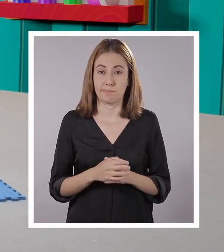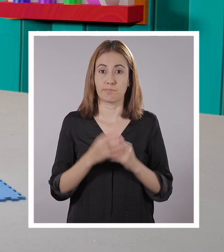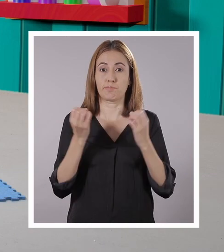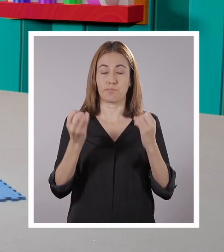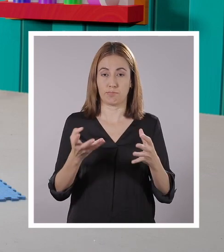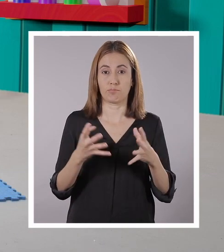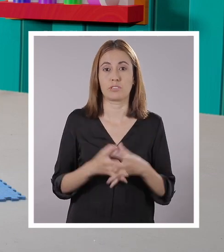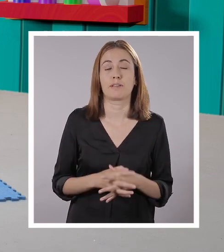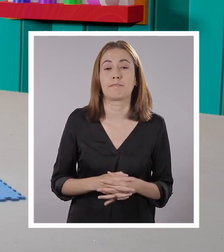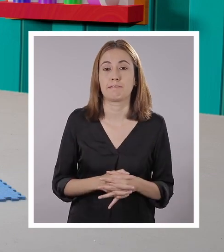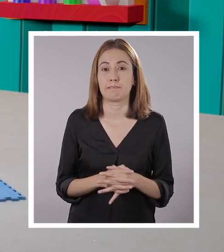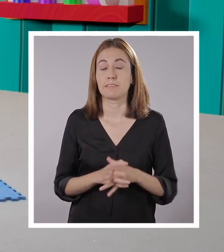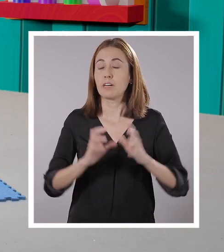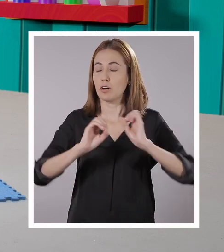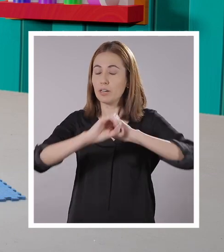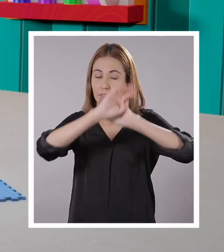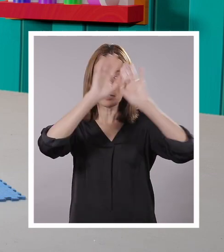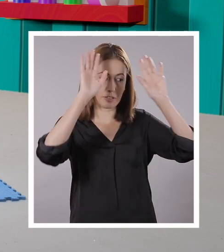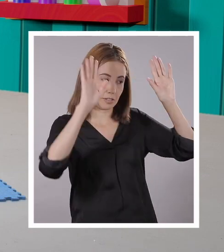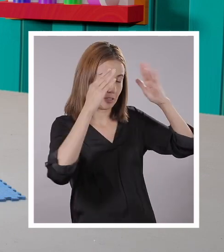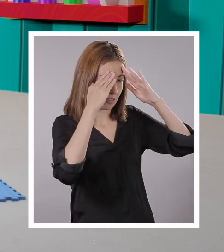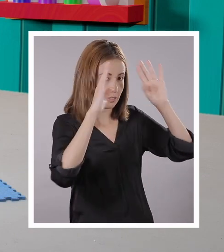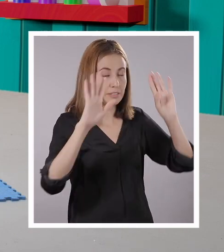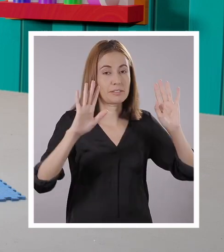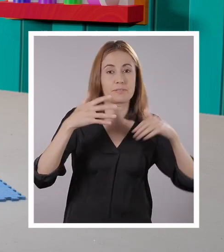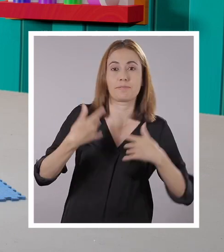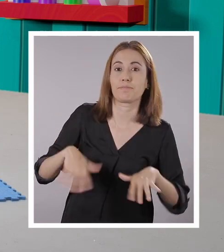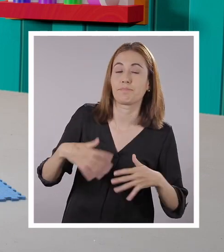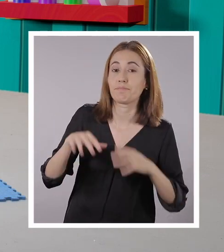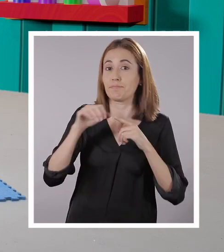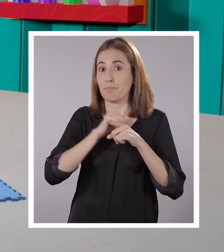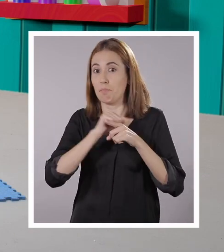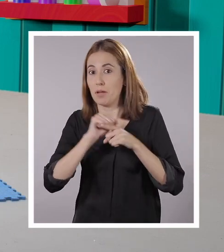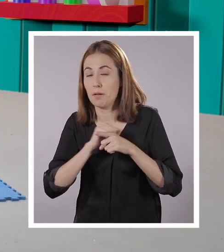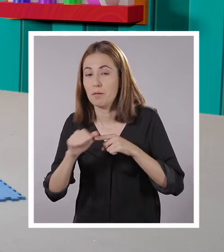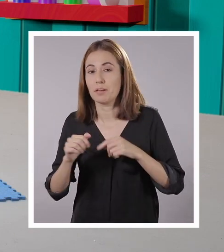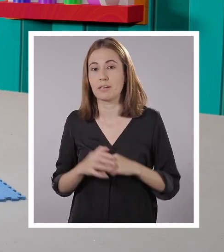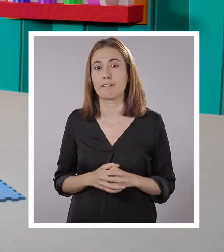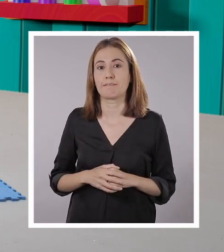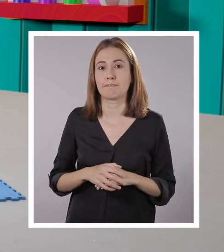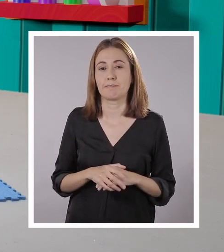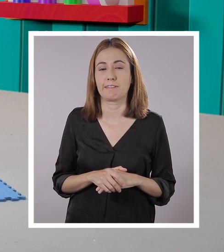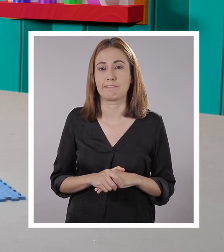3 y adelante. Y entras tú. Entro yo haciéndolo, ya. Ajá, exacto. Haciendo lo mismo. Ya. Ok,